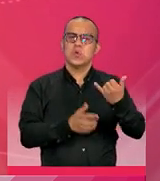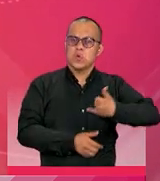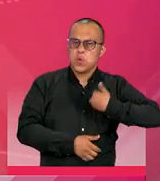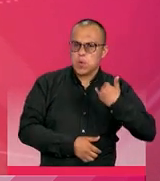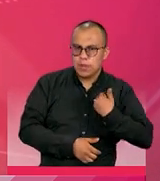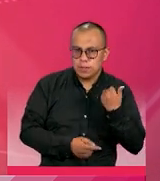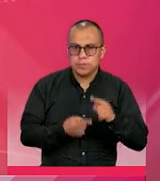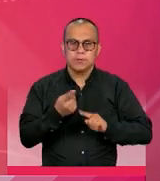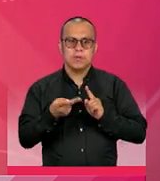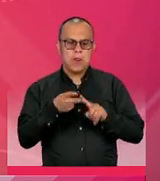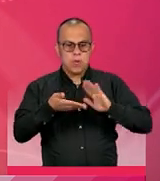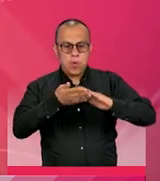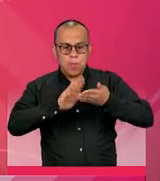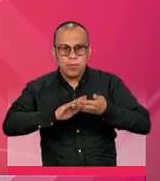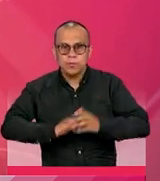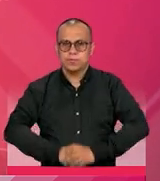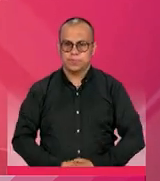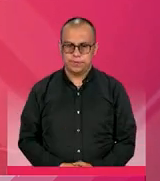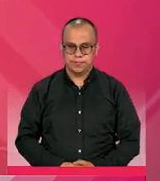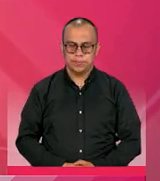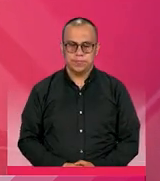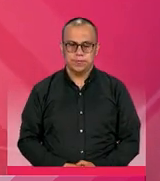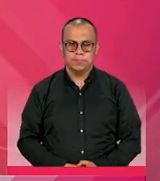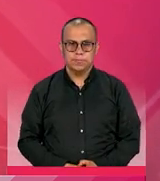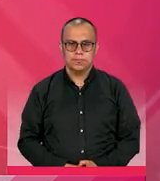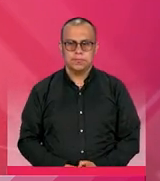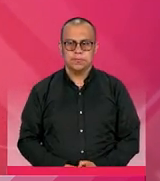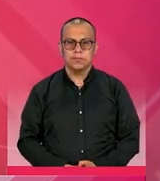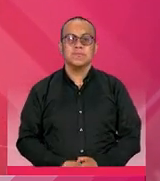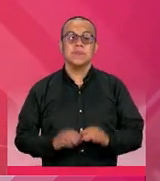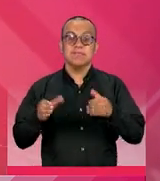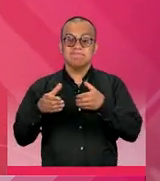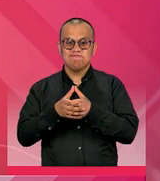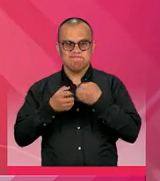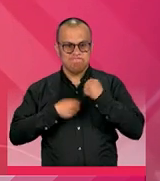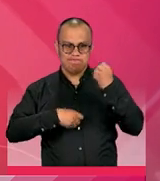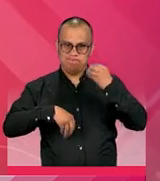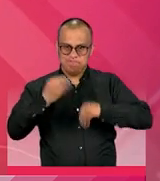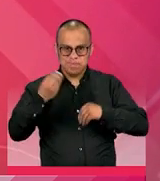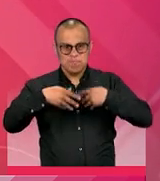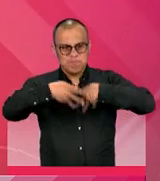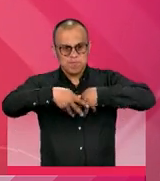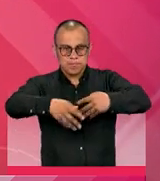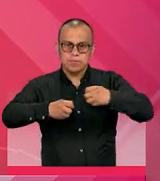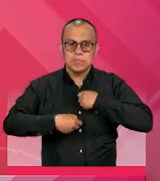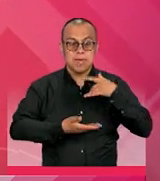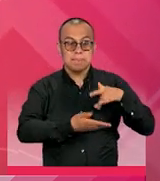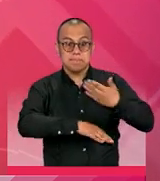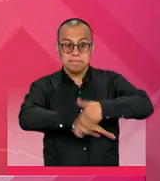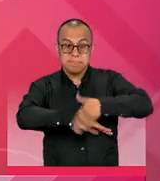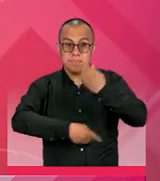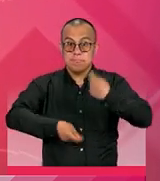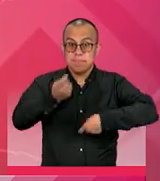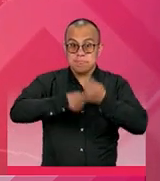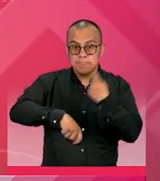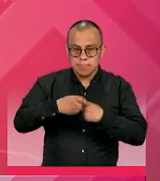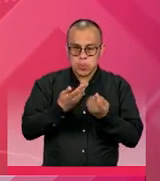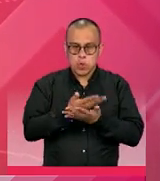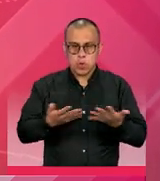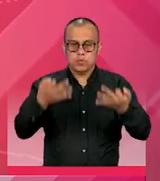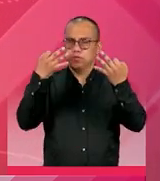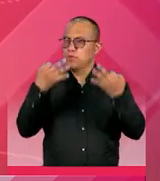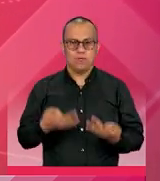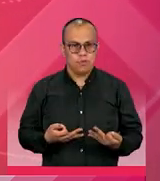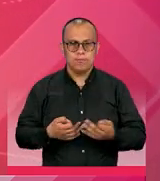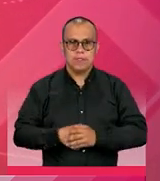en lo comunal en lo sindical en la defensa de los vendedores informales y muchos de